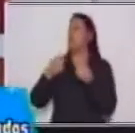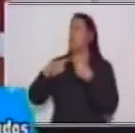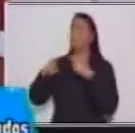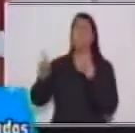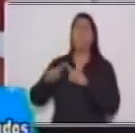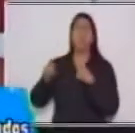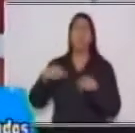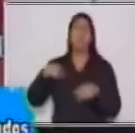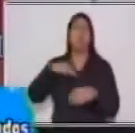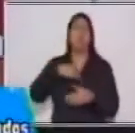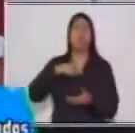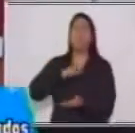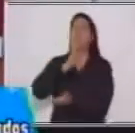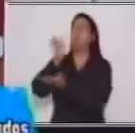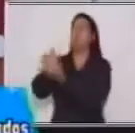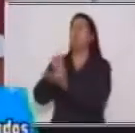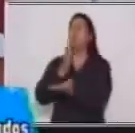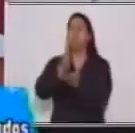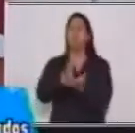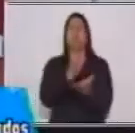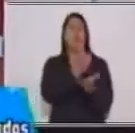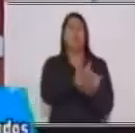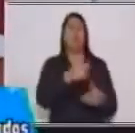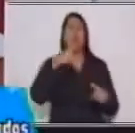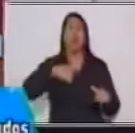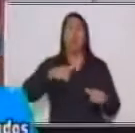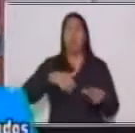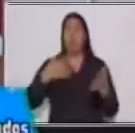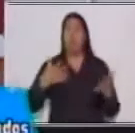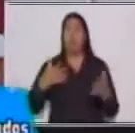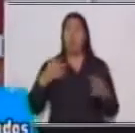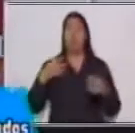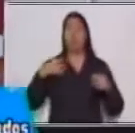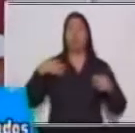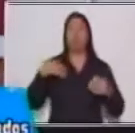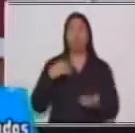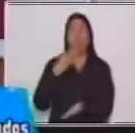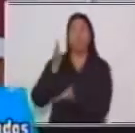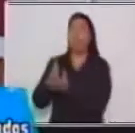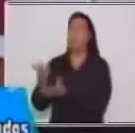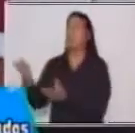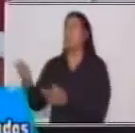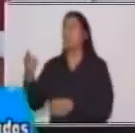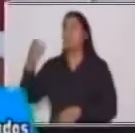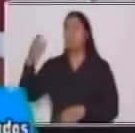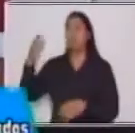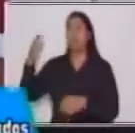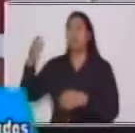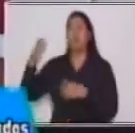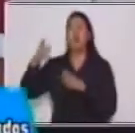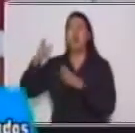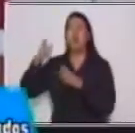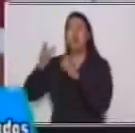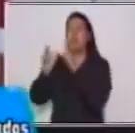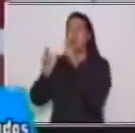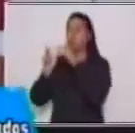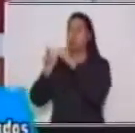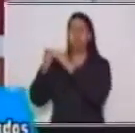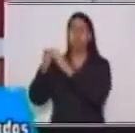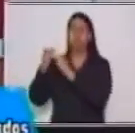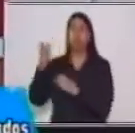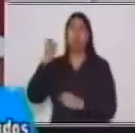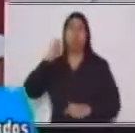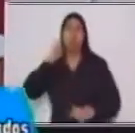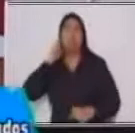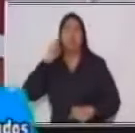dice 37 grados centígrados. Nos toman la temperatura, si dice 38 estamos con una